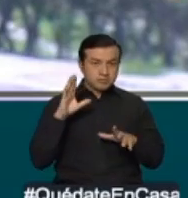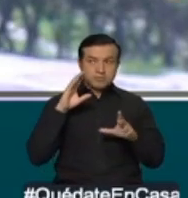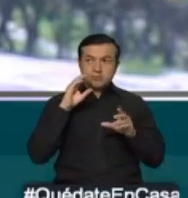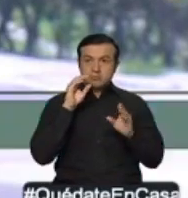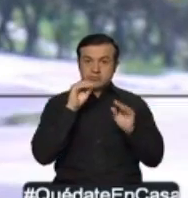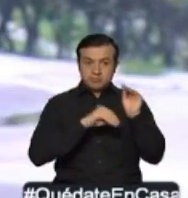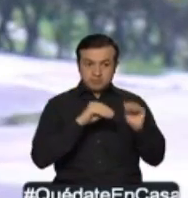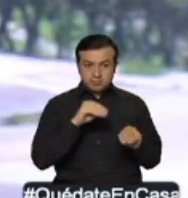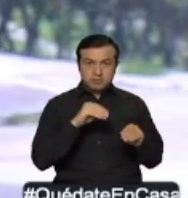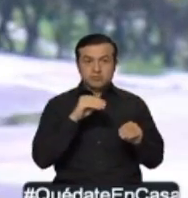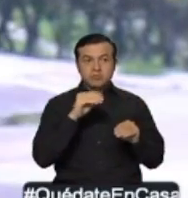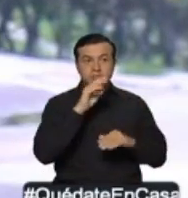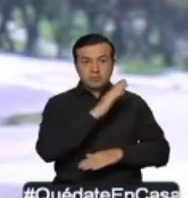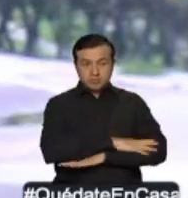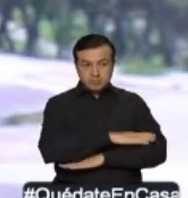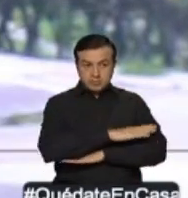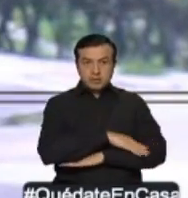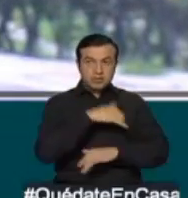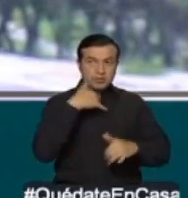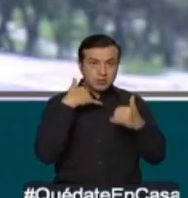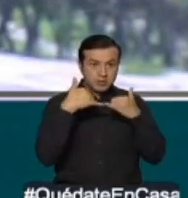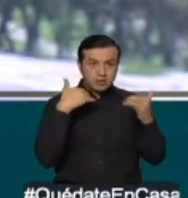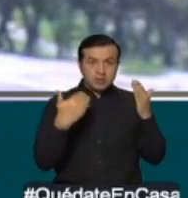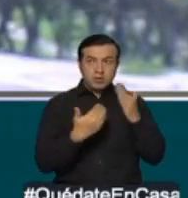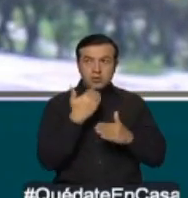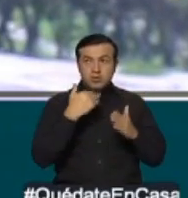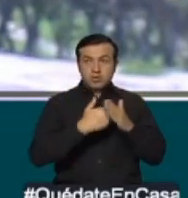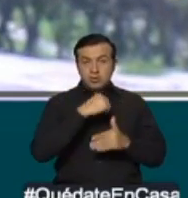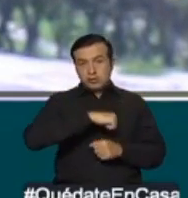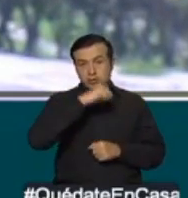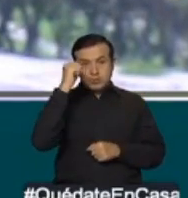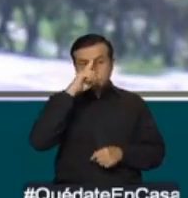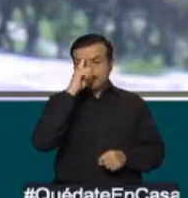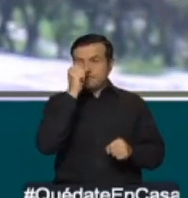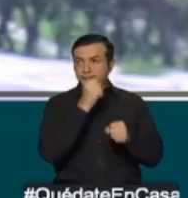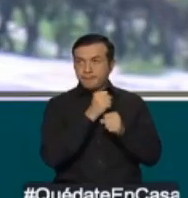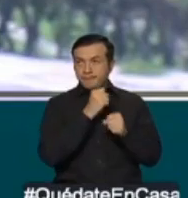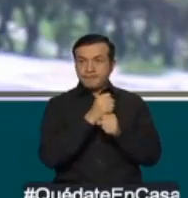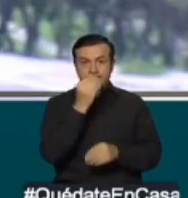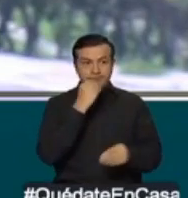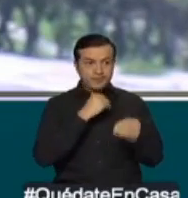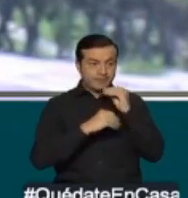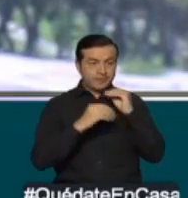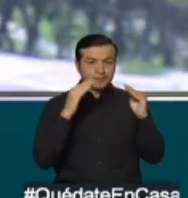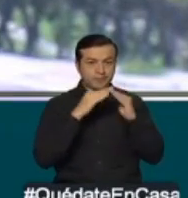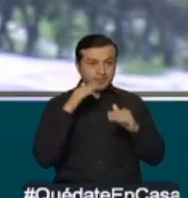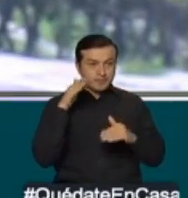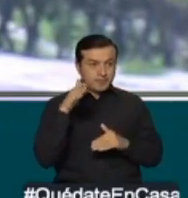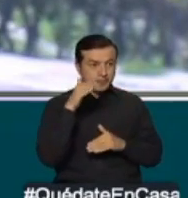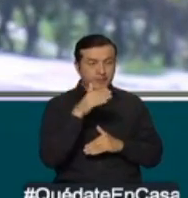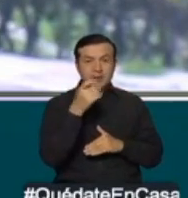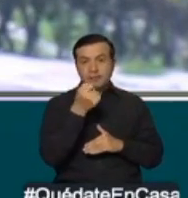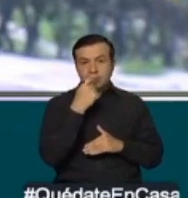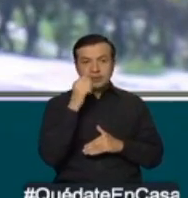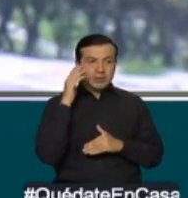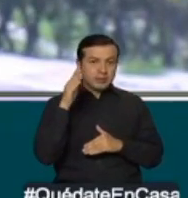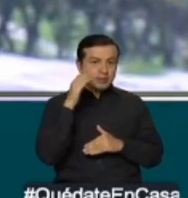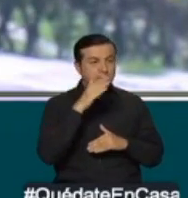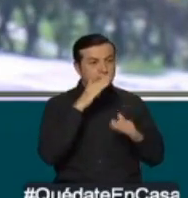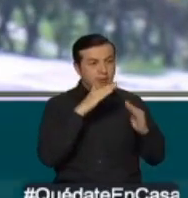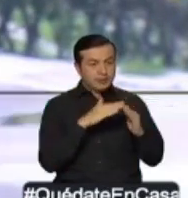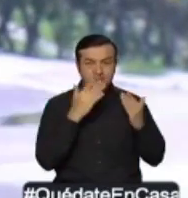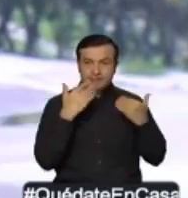plataformas de servicio a domicilio tenemos también héroes en la calle que están llegando con la comida a las casas que están llegando con las medicinas de las casas